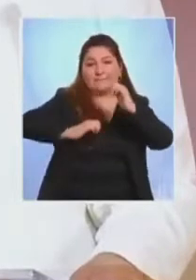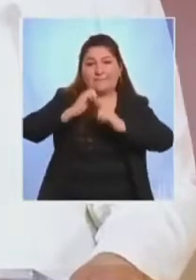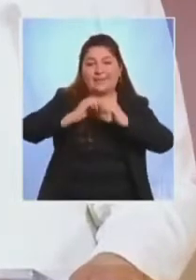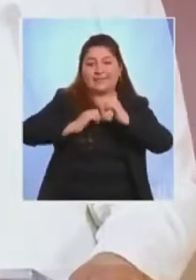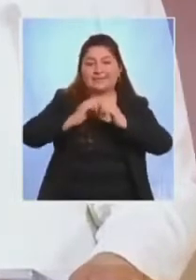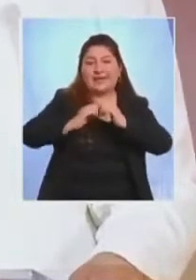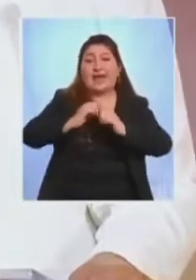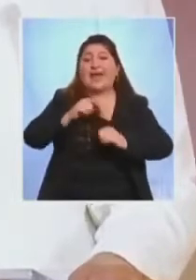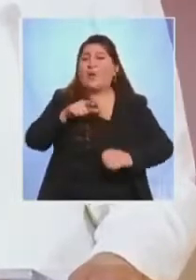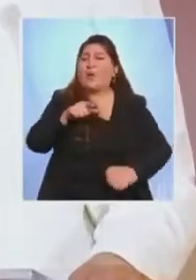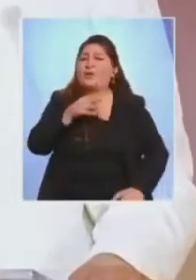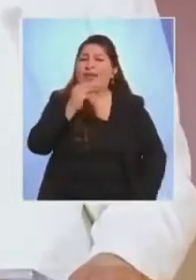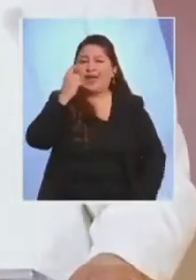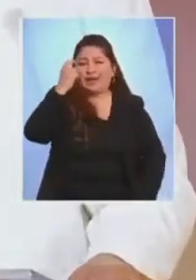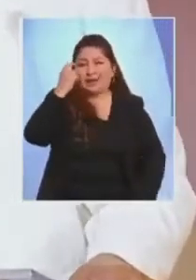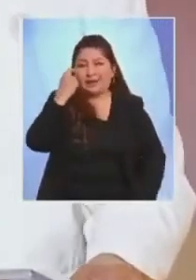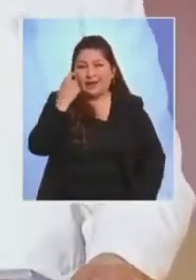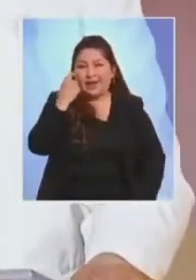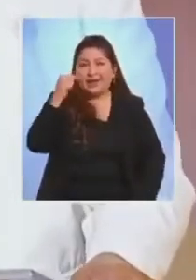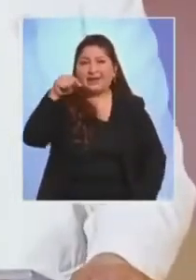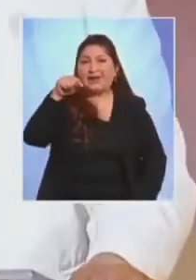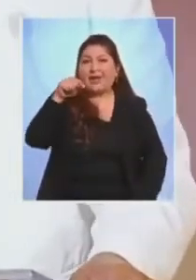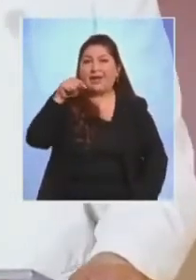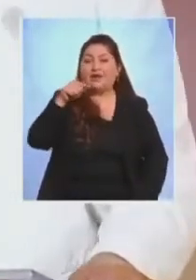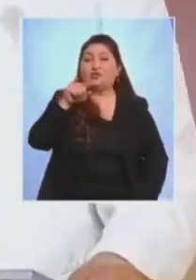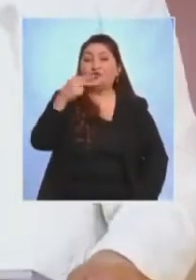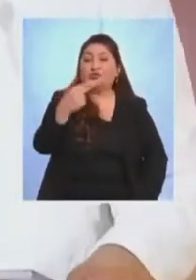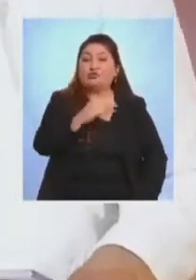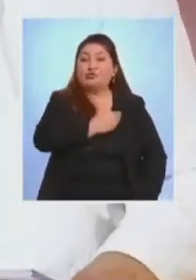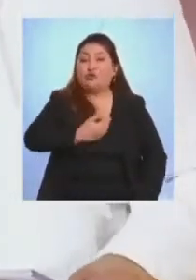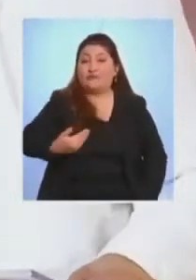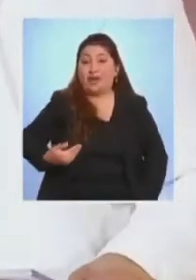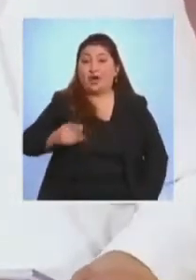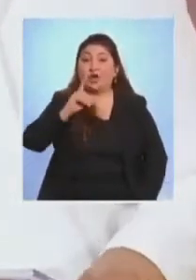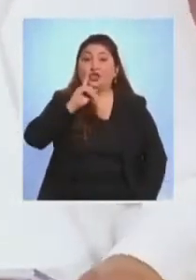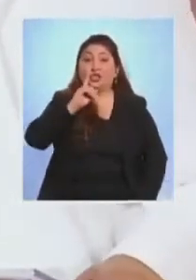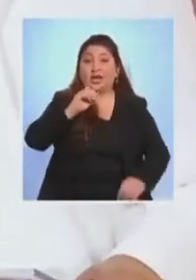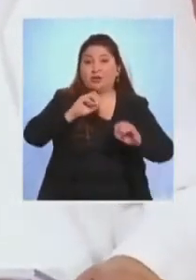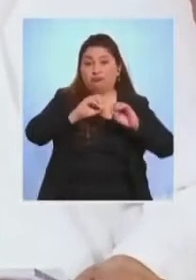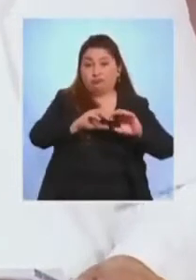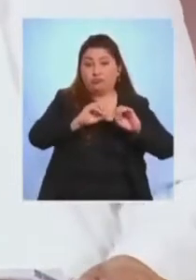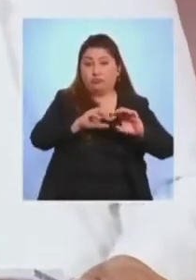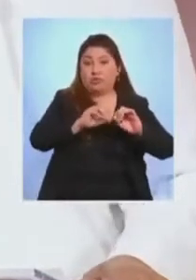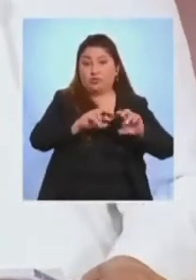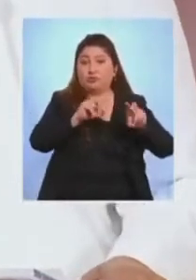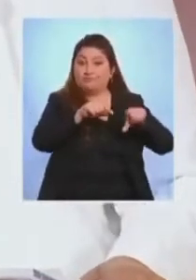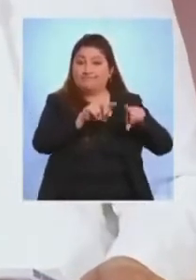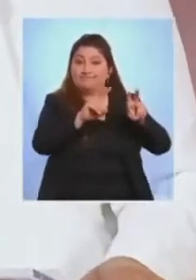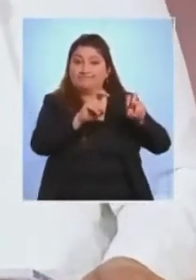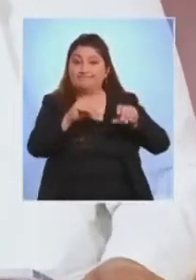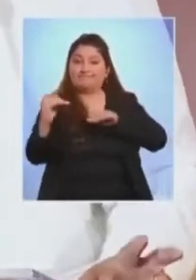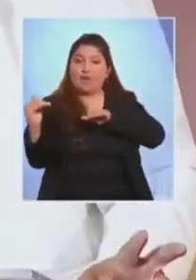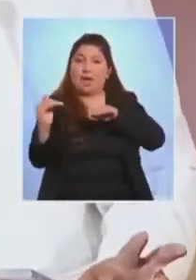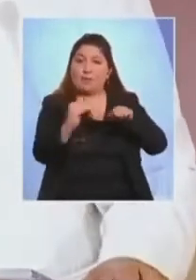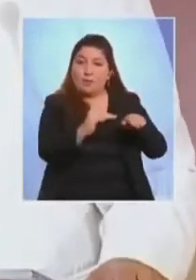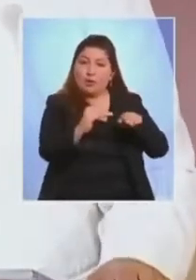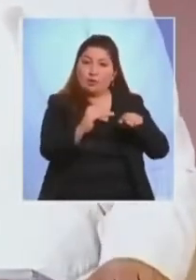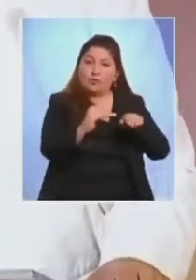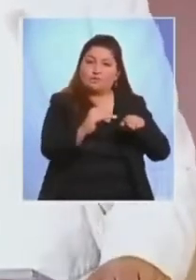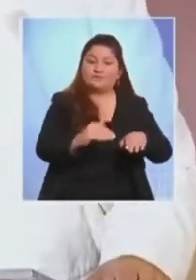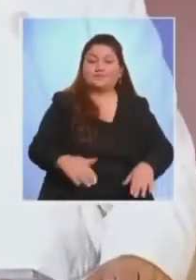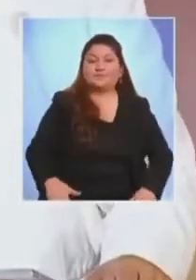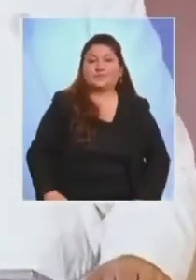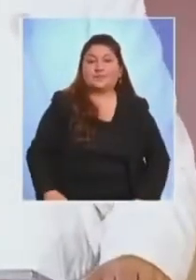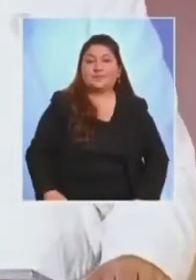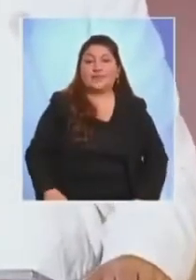contar con el apoyo de su partido? Bueno, quiero, a partir de su pregunta, Yasna, hacer dos precisiones. El